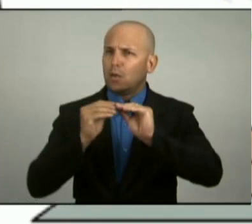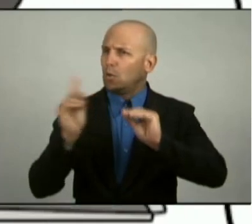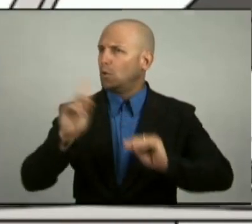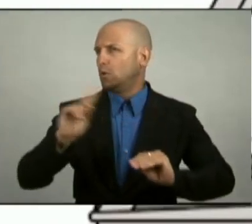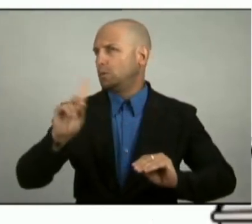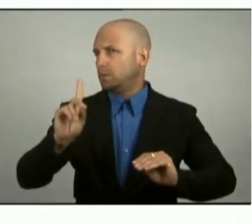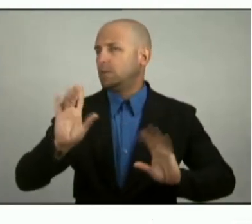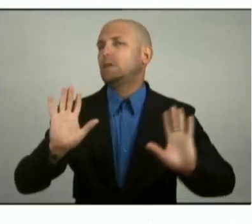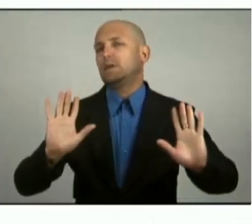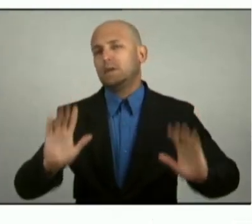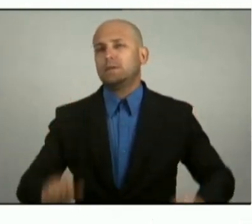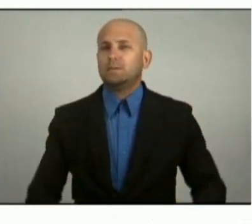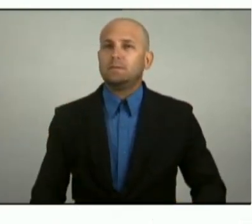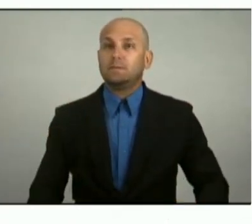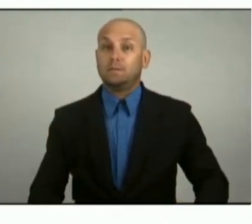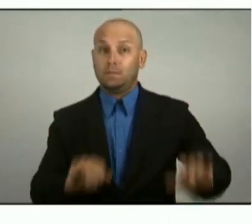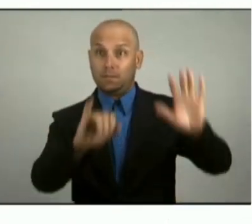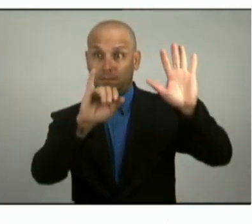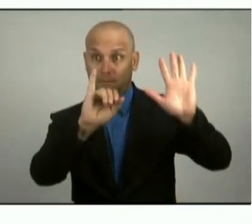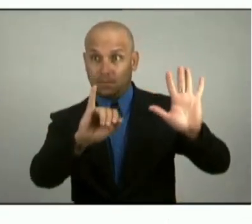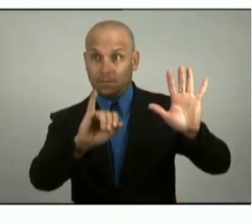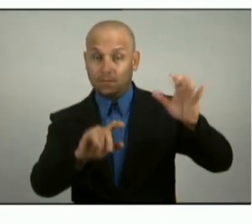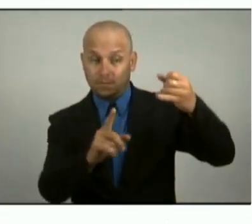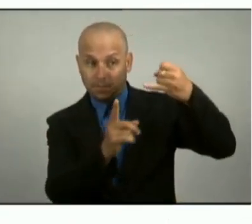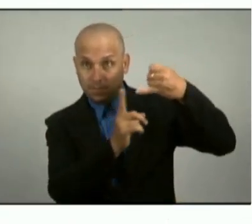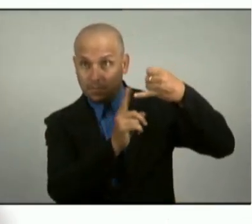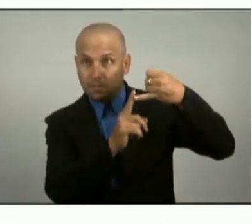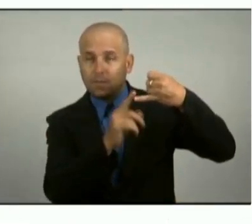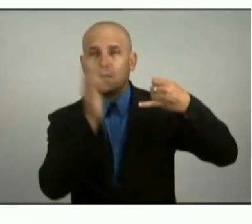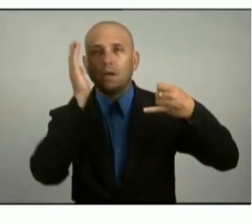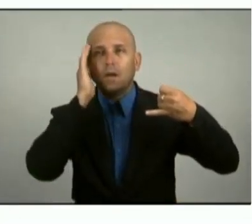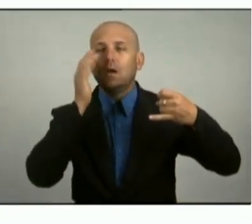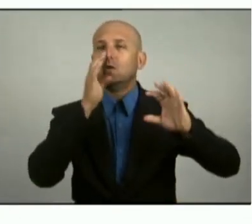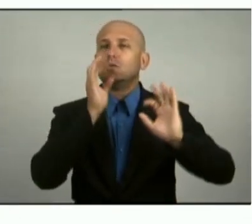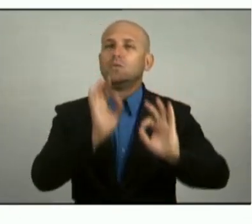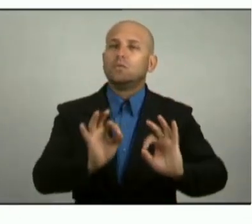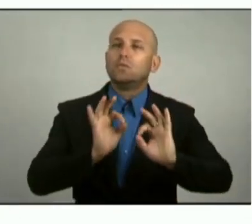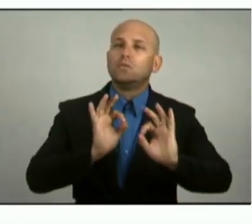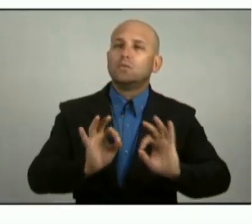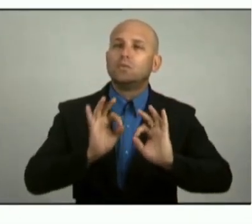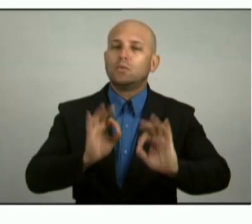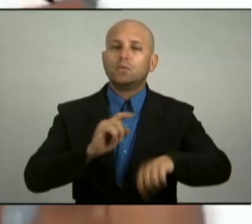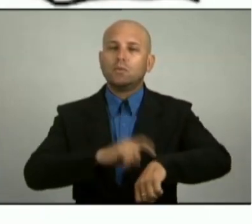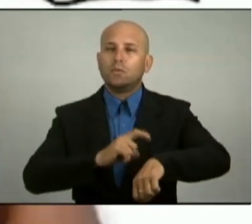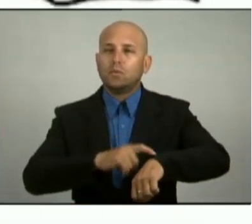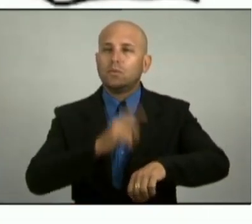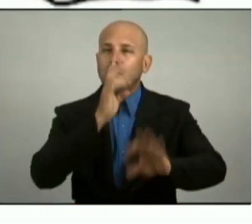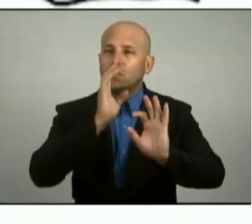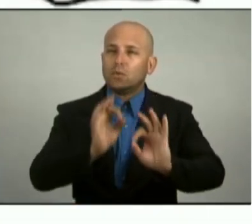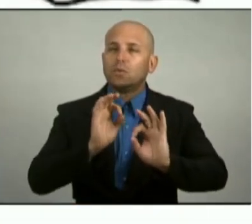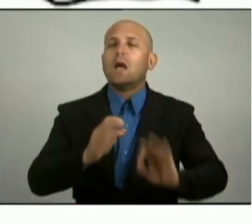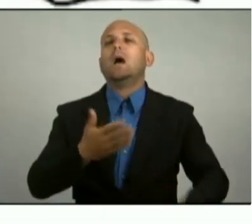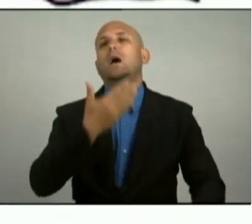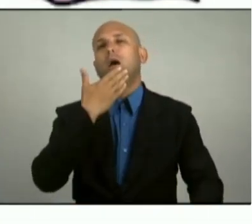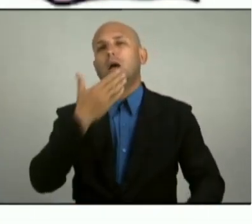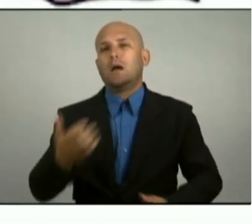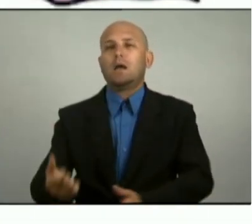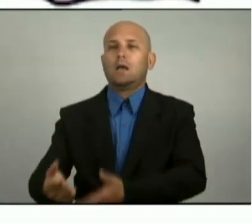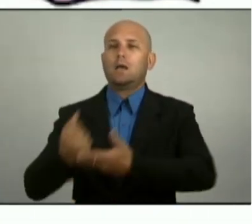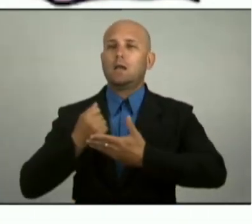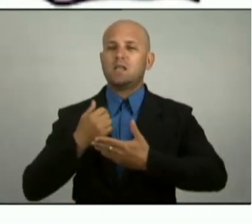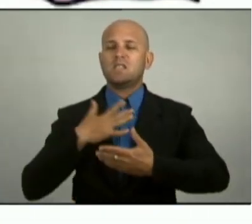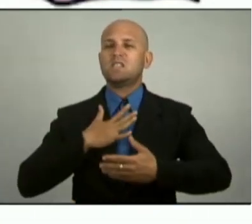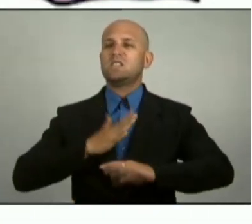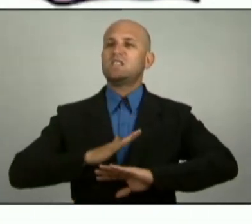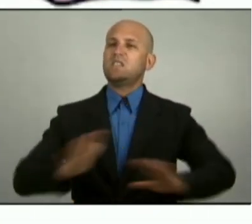sexto establece un horario de sueño regular acostarse y levantarse a la misma hora cada día ayuda a entrenar el